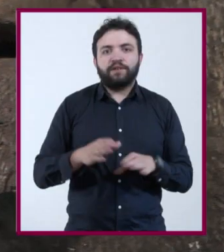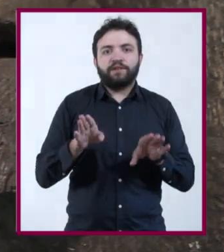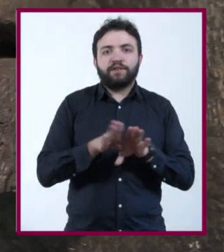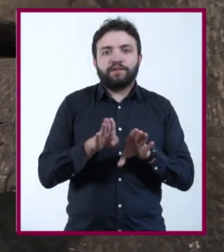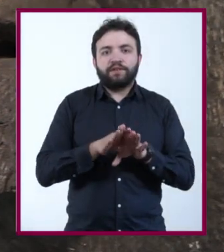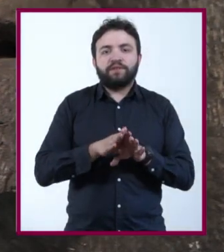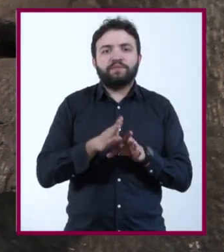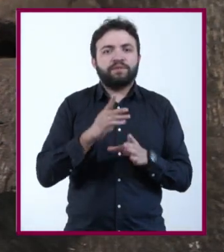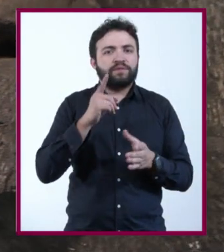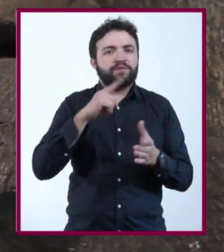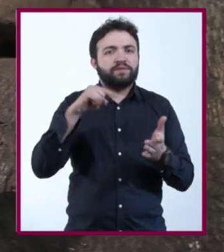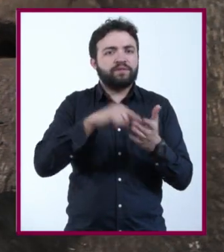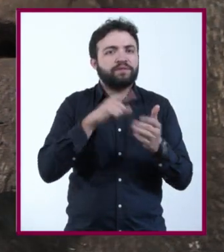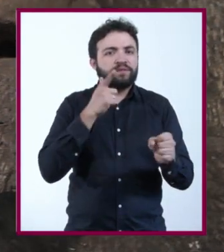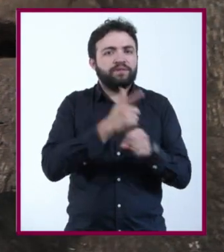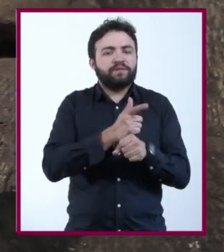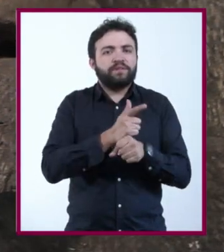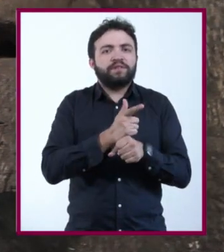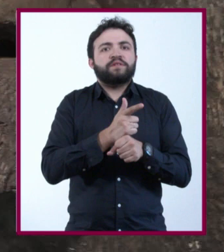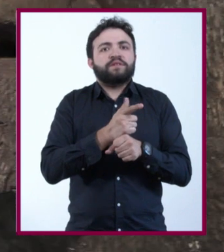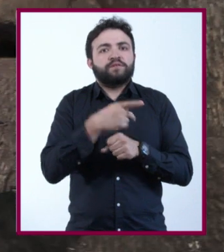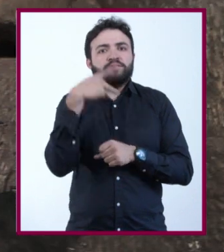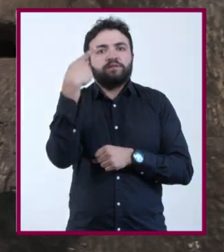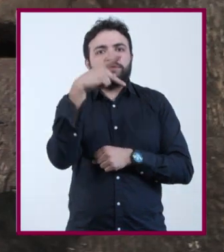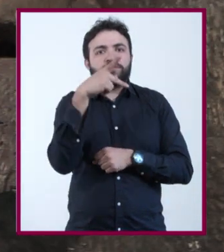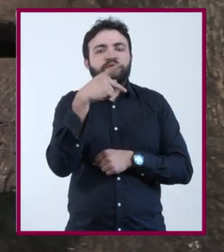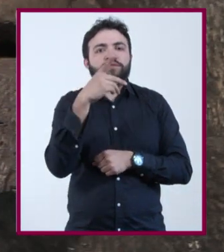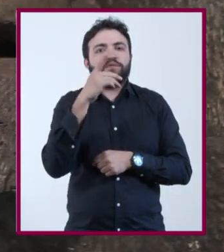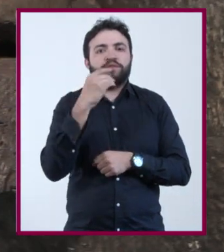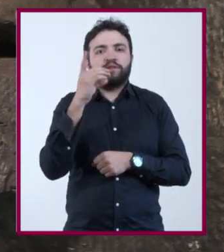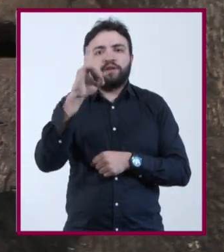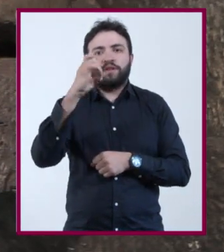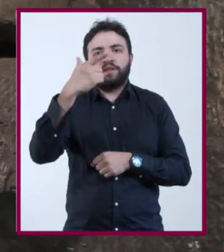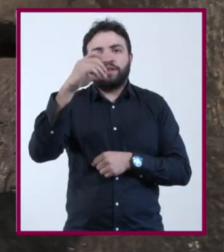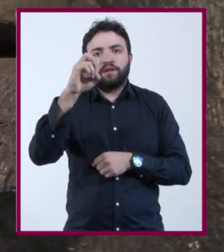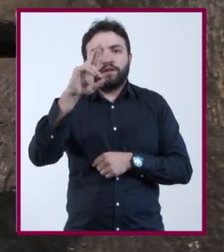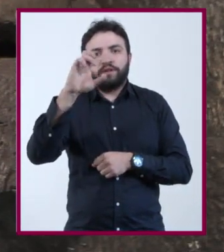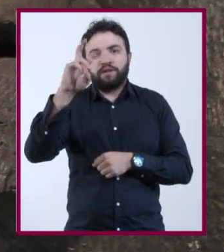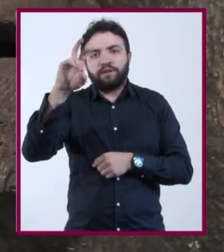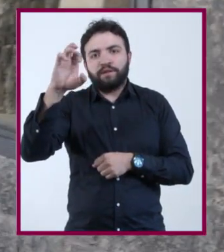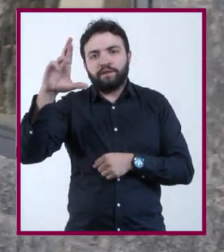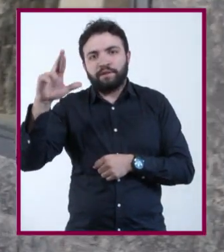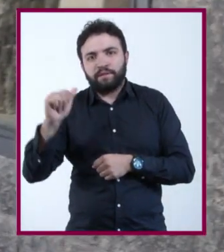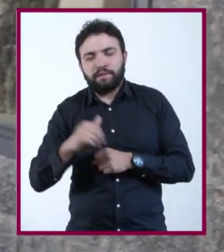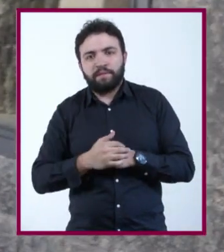¿Cómo surge el proyecto Anahuacalli? ¿Cuál era el principal propósito de Diego Rivera con este proyecto?